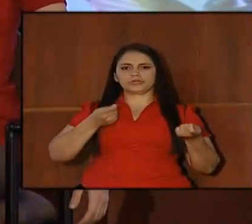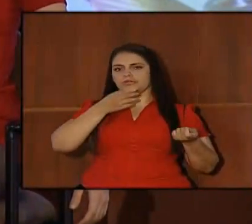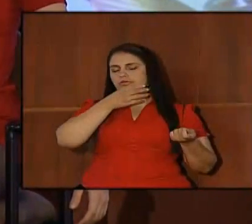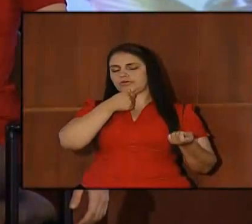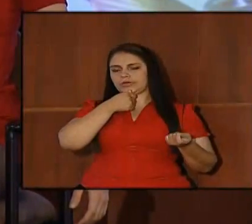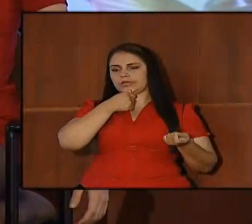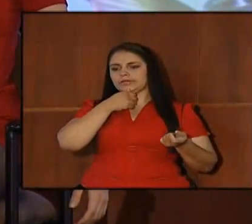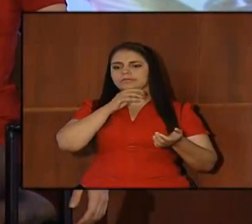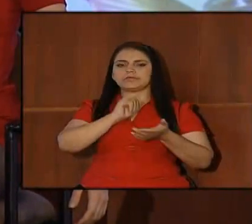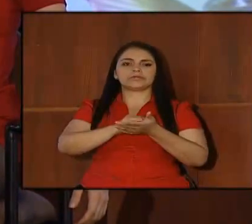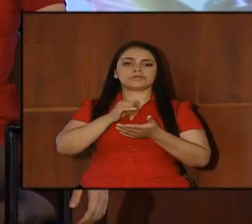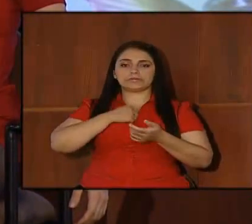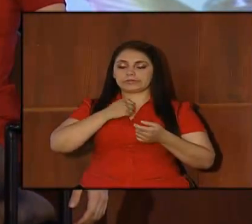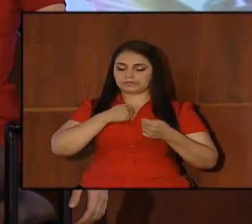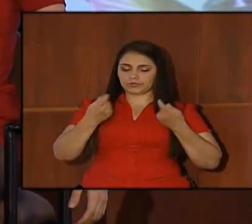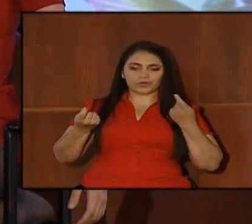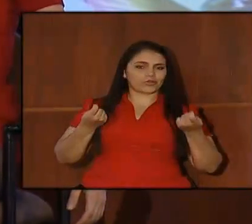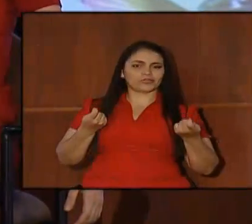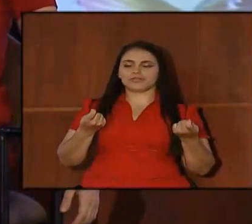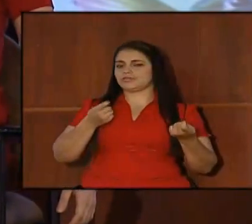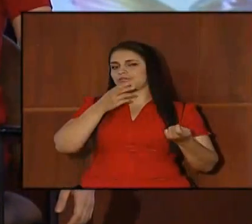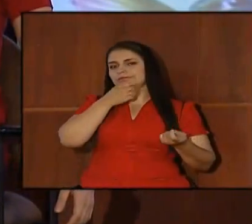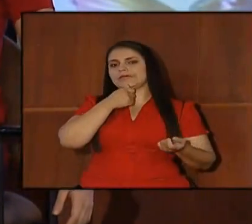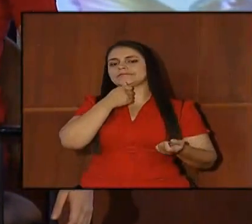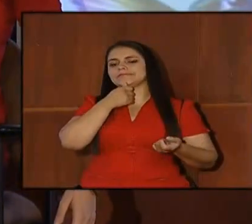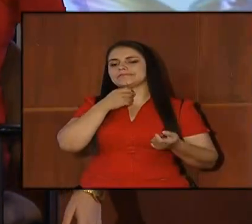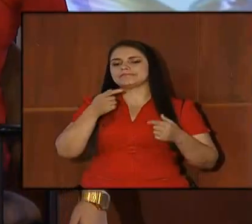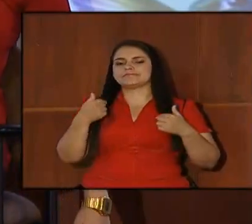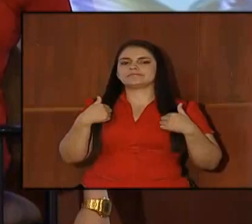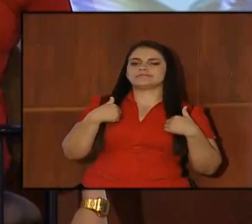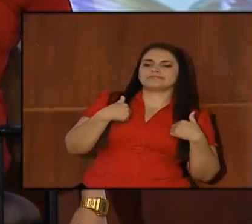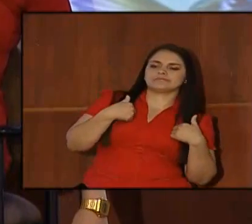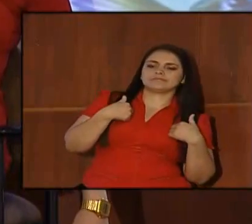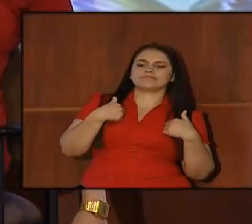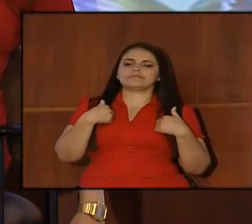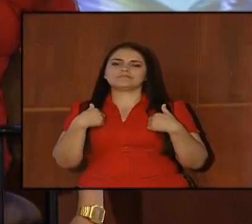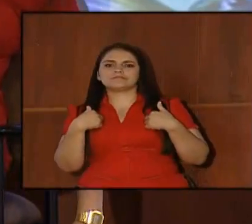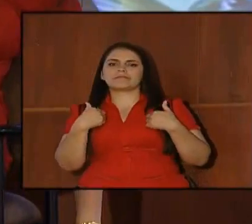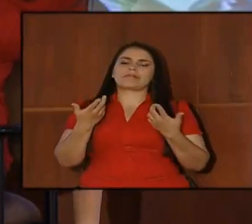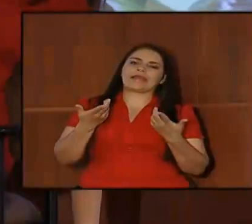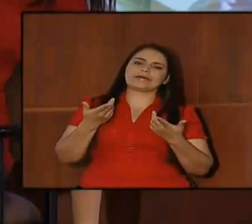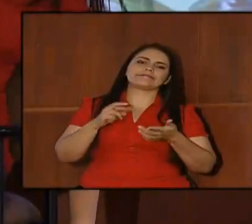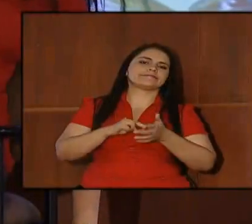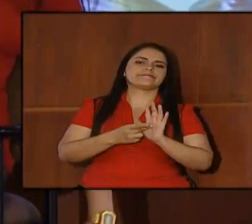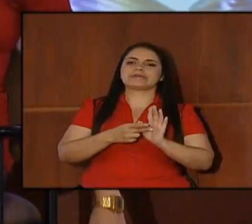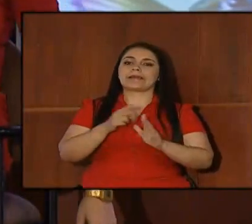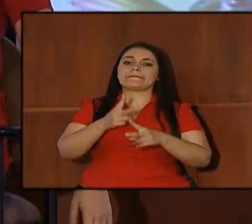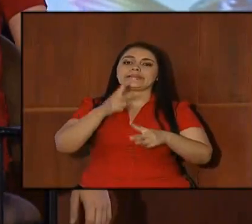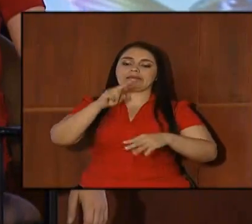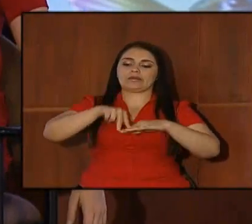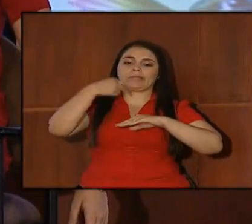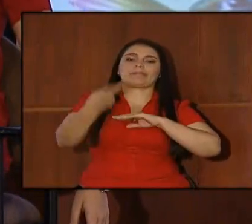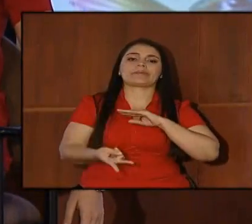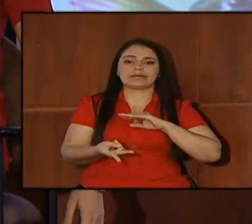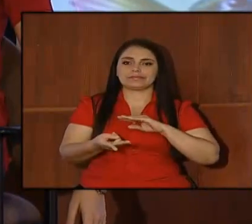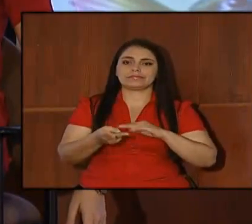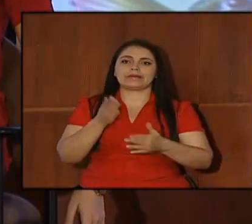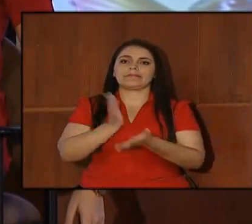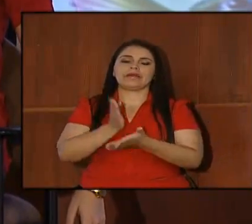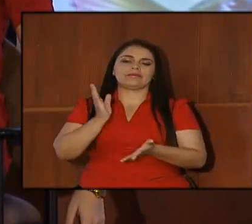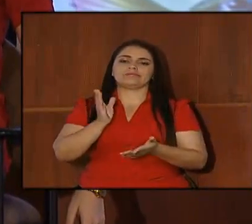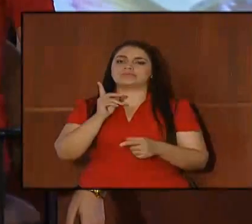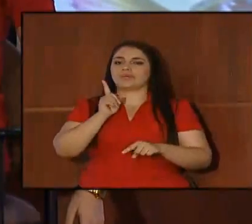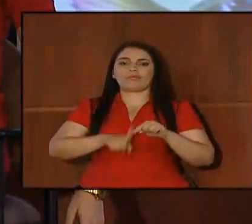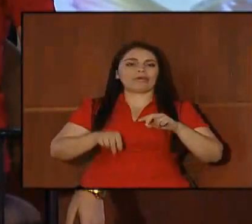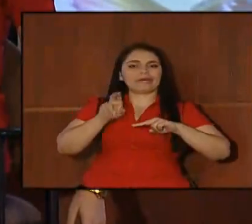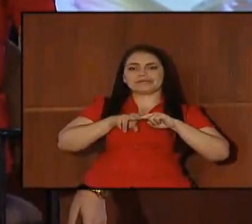capaz de sostenerse firme en una sola posición, sino que se está balanceando de un lado a otro, es un paciente que tiene mucho riesgo de caerse. Entonces ese paciente yo no lo